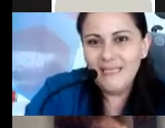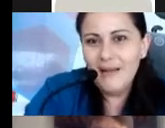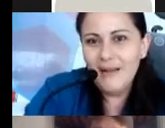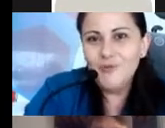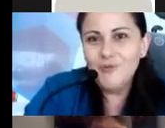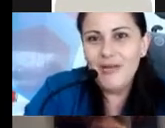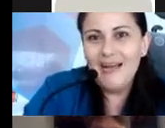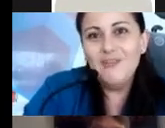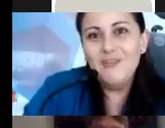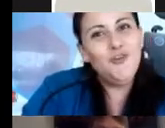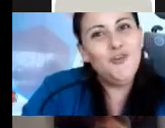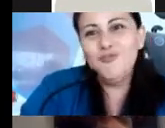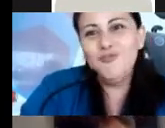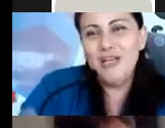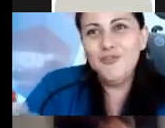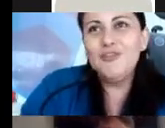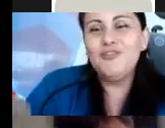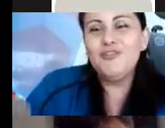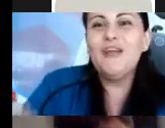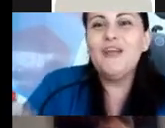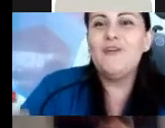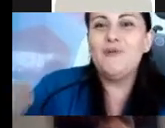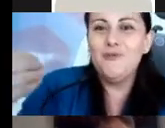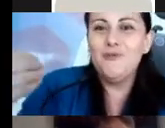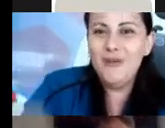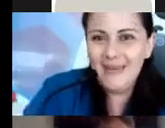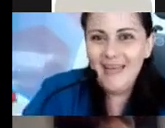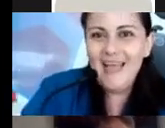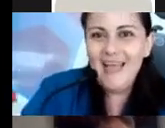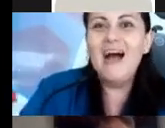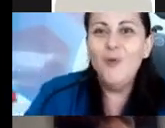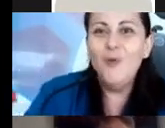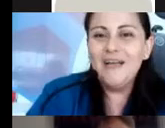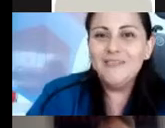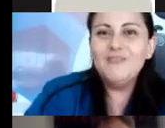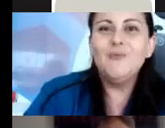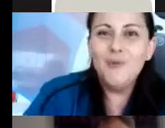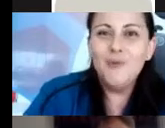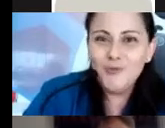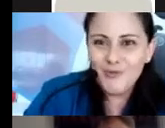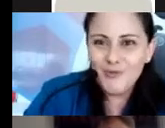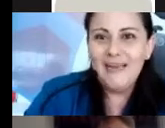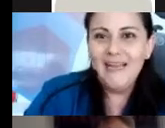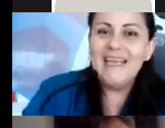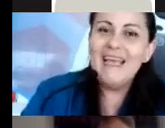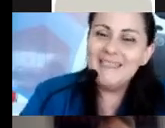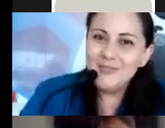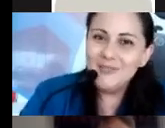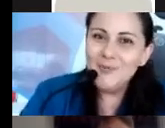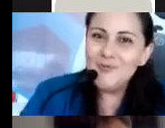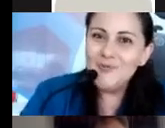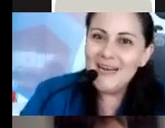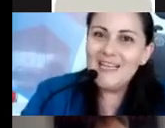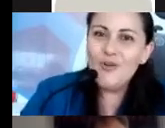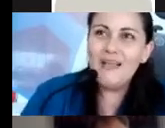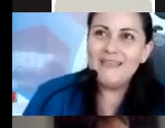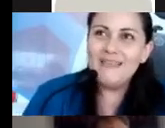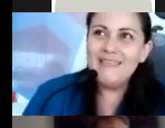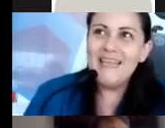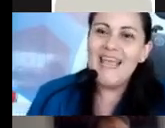mantener la postura, ahí es donde yo tengo que recurrir a un asiento postural, que el asiento postural es